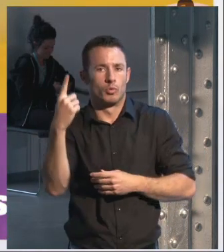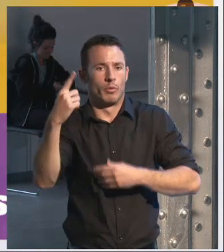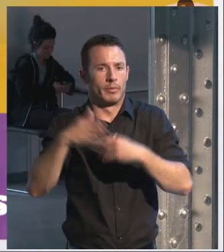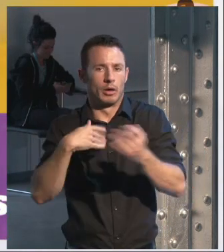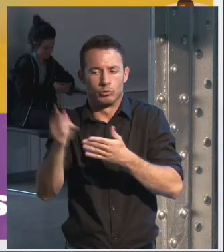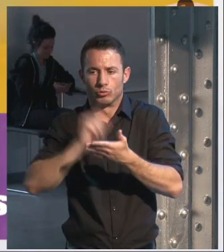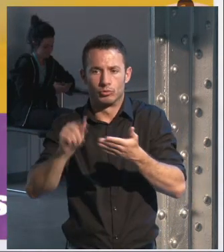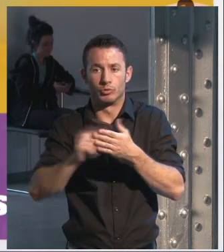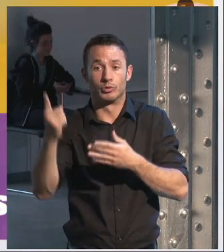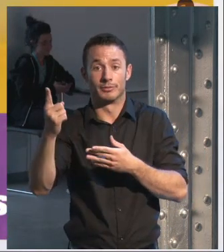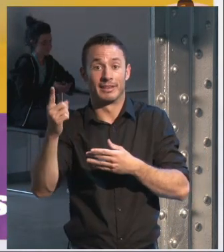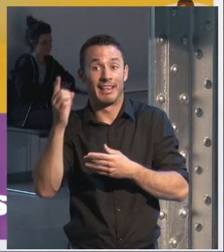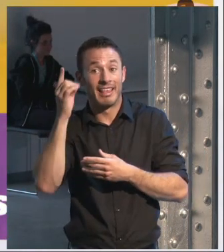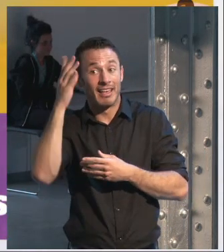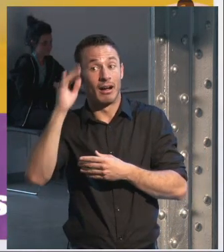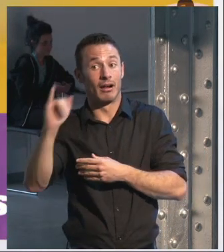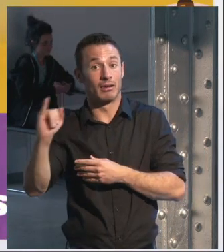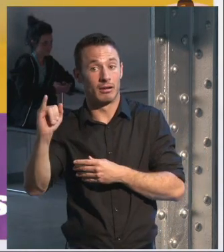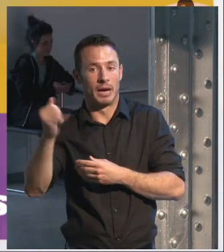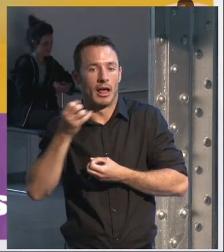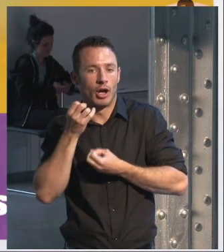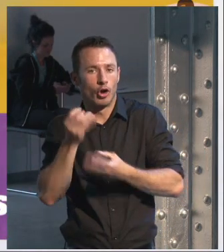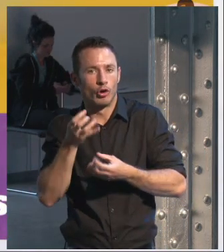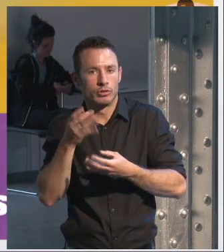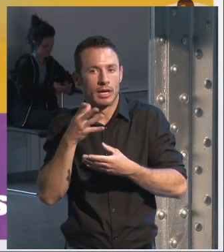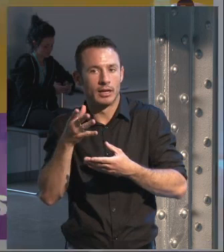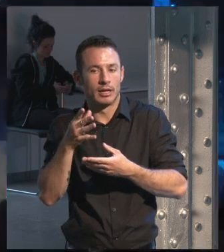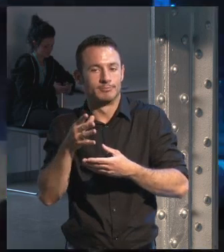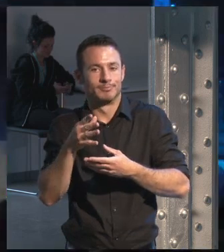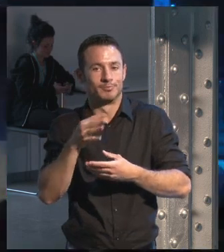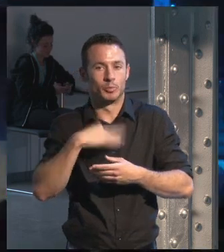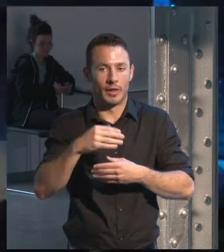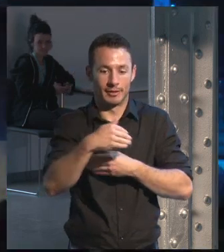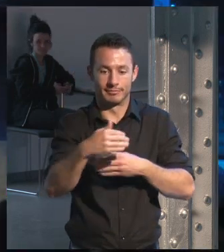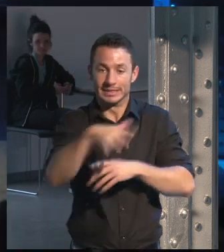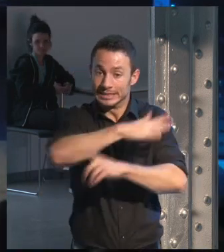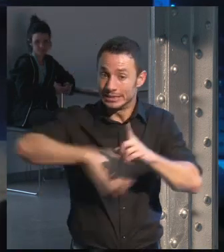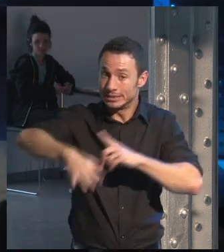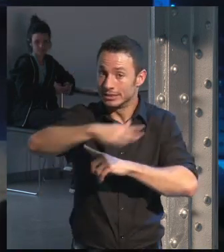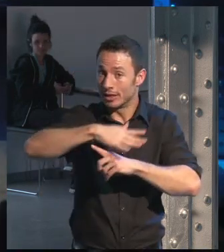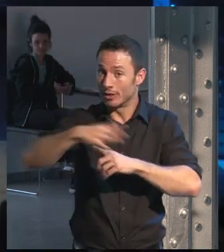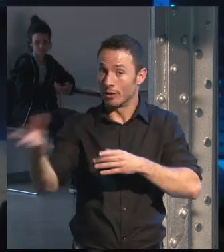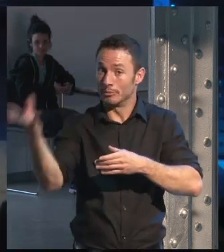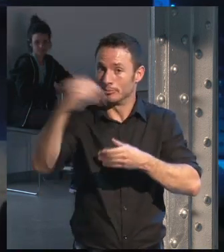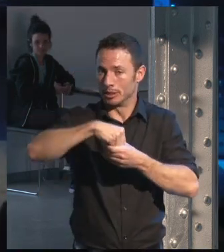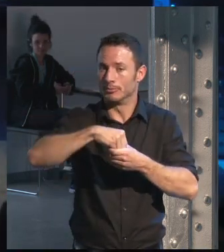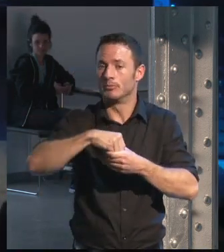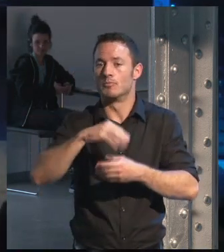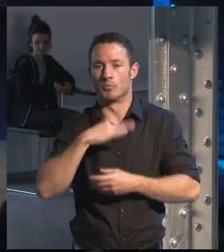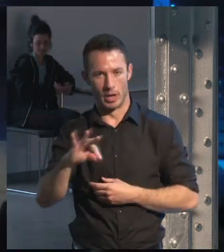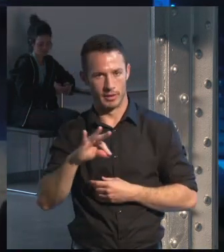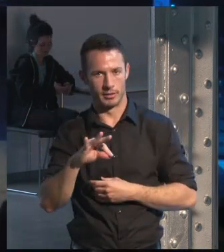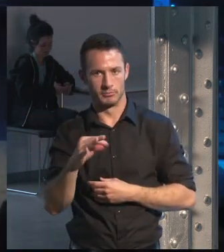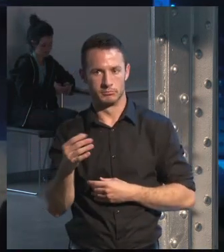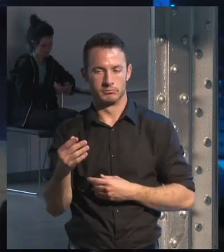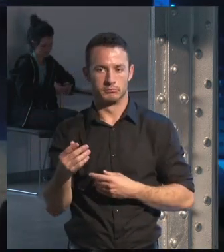autor que venga con una idea para contar algo que se puede meter dentro de un entorno inmersivo, puede crear ese contenido de una forma